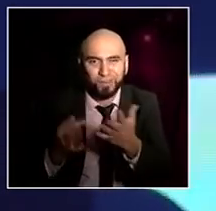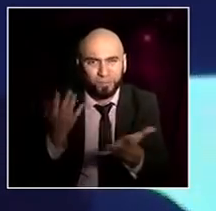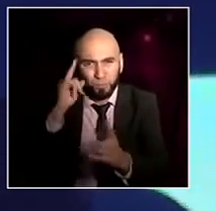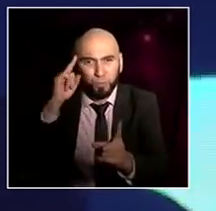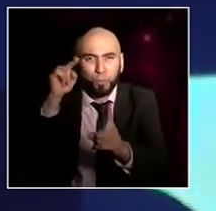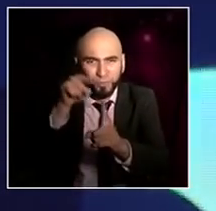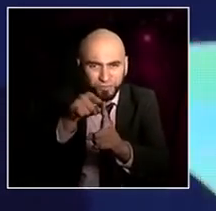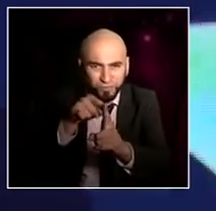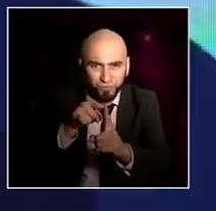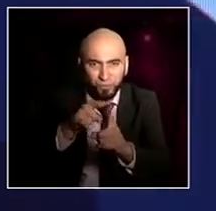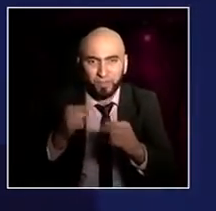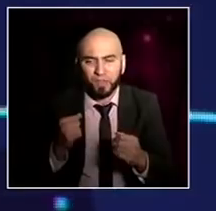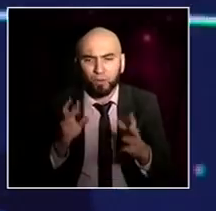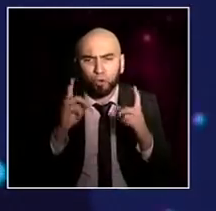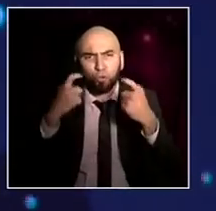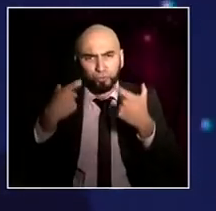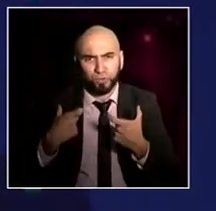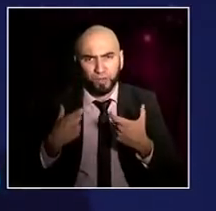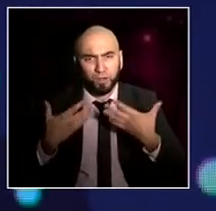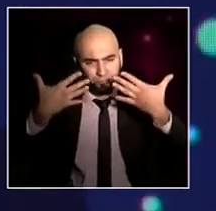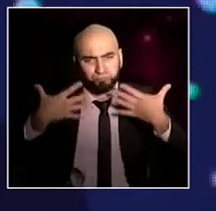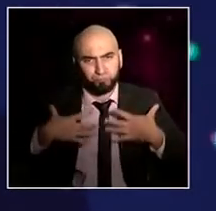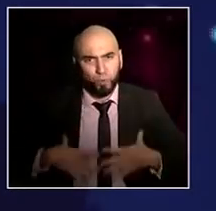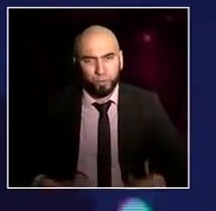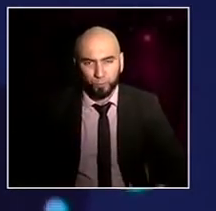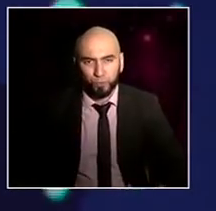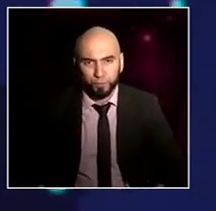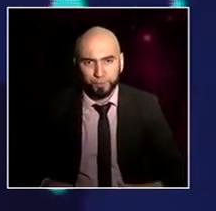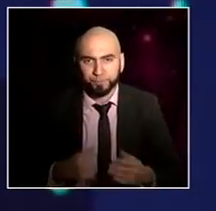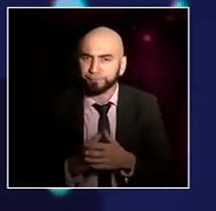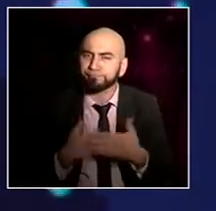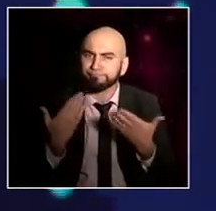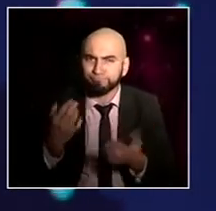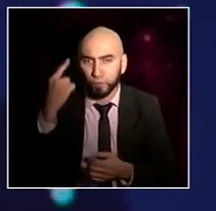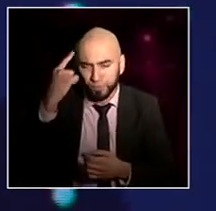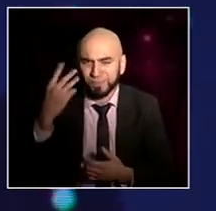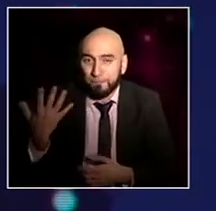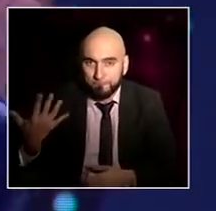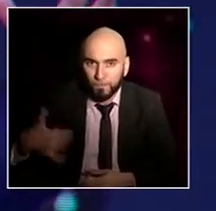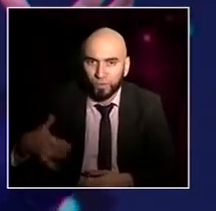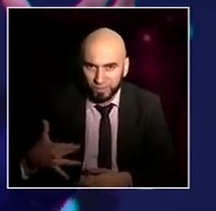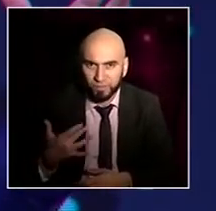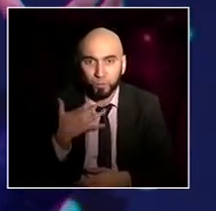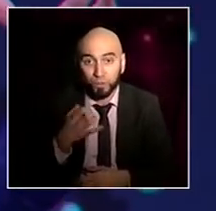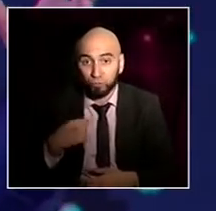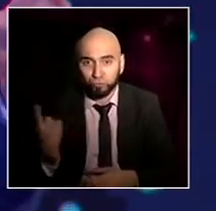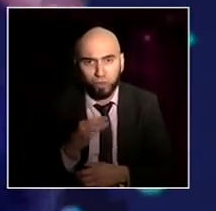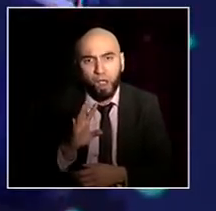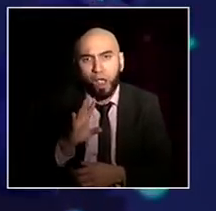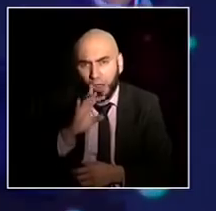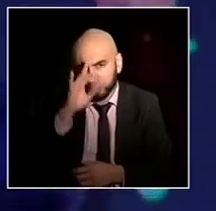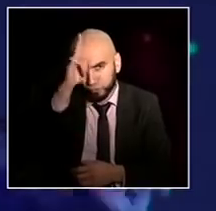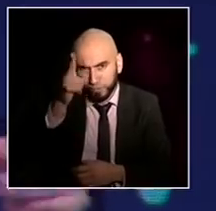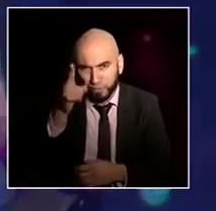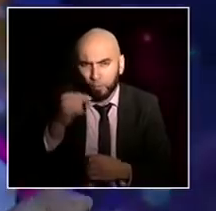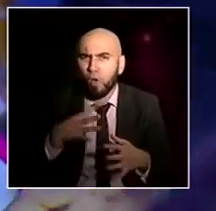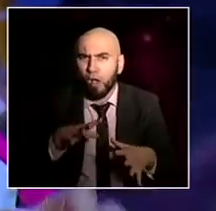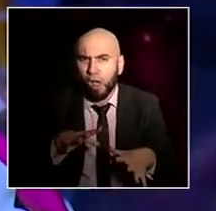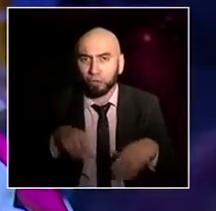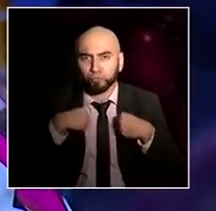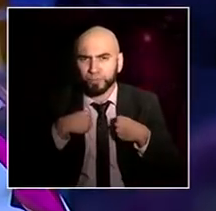funcionando, de regular nuestro propio fisiología. Y esto creo que es muy importante porque estamos acostumbrados a asumir de